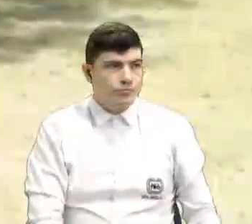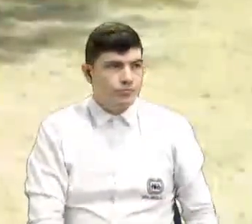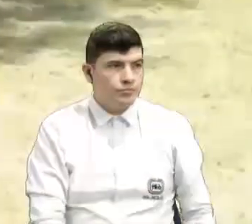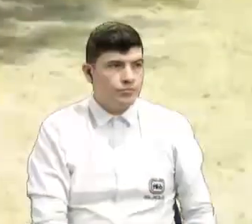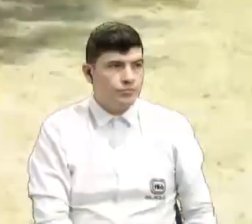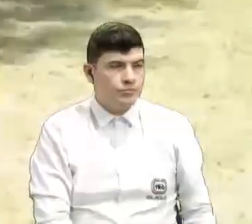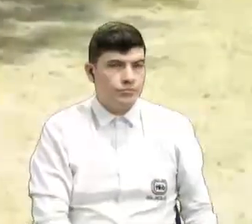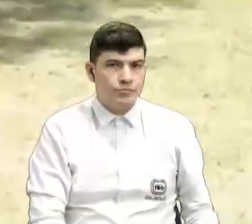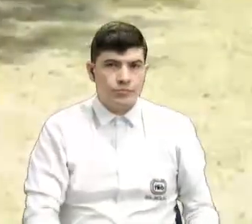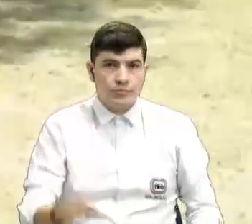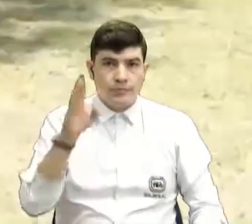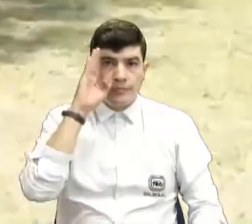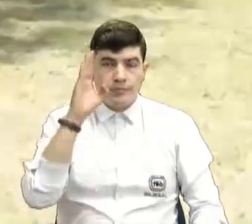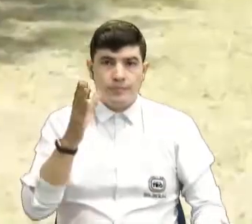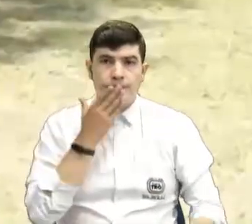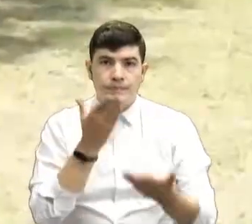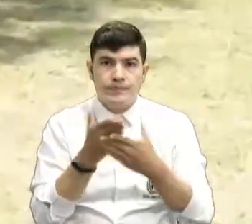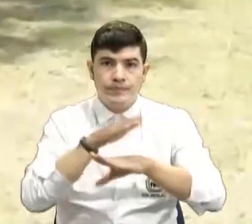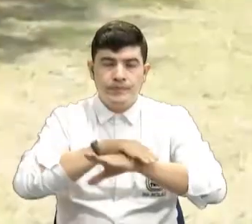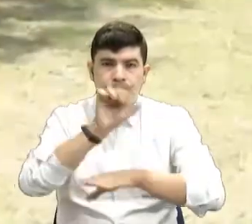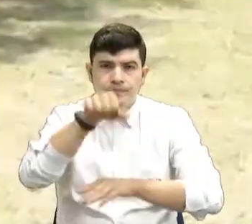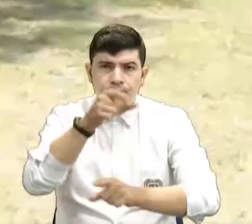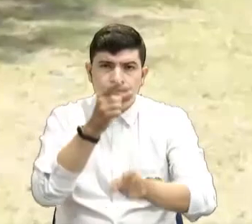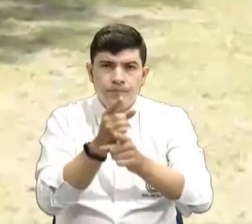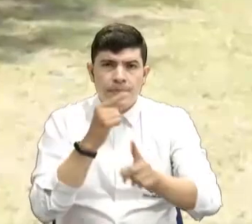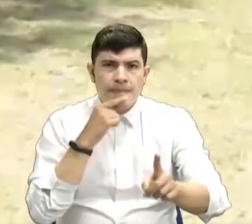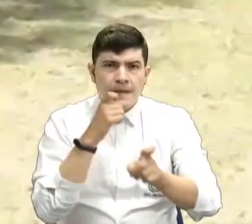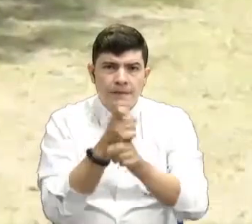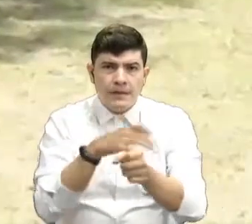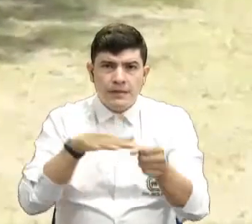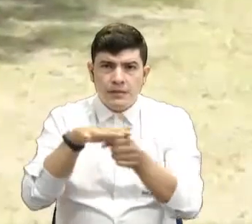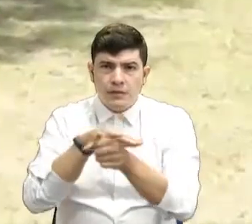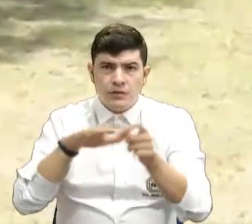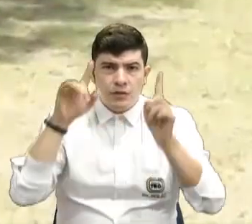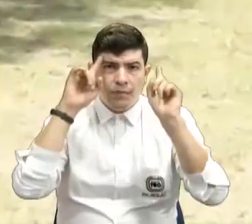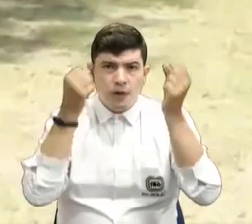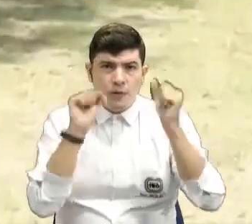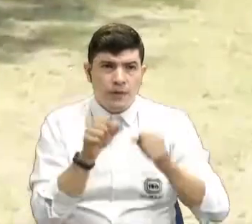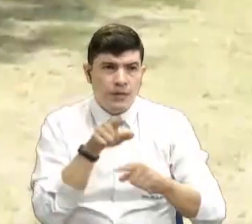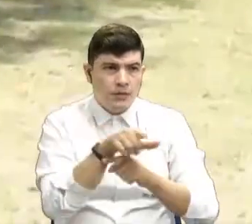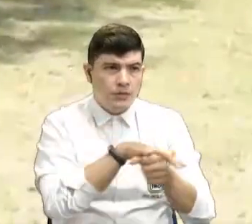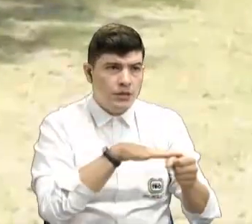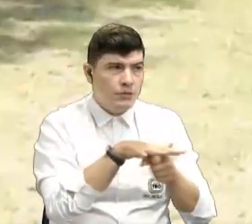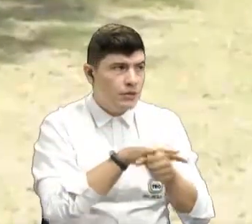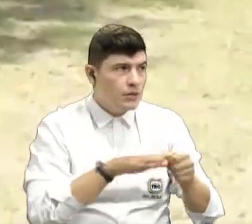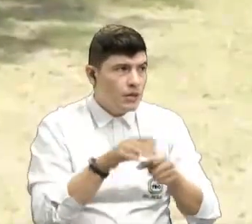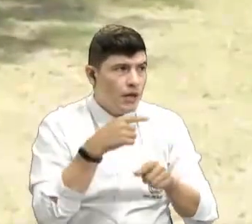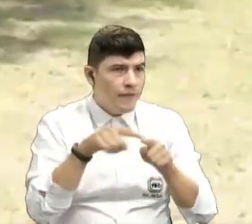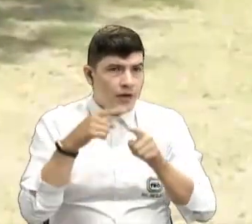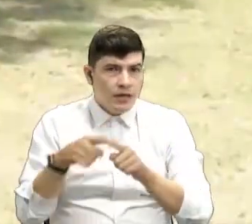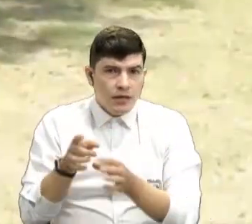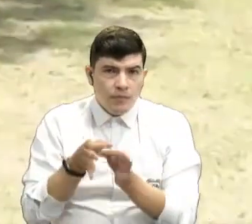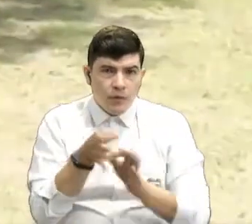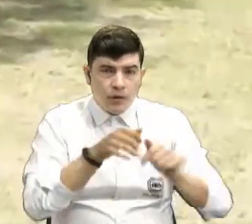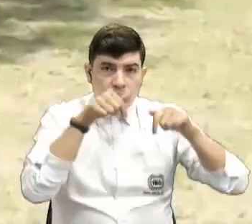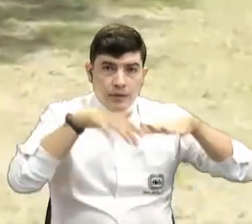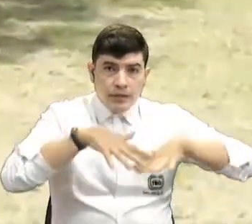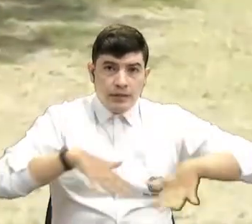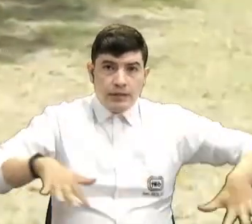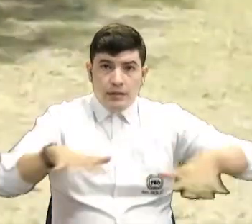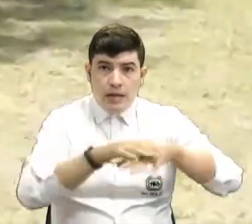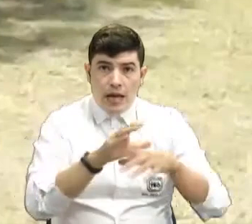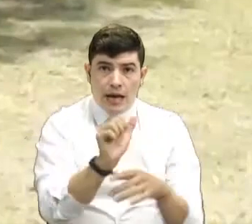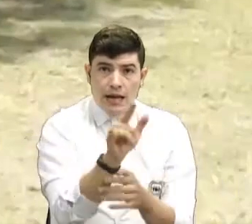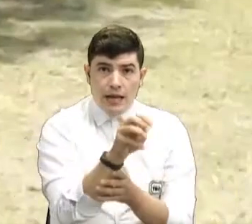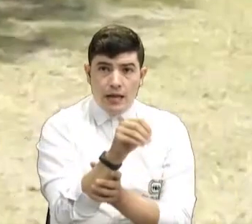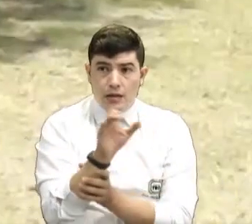Así es, muy buenas tardes. Pues vea, son bastante preocupantes los hechos delincuenciales que se vienen registrando en varios municipios de la región del Catatumbo. En el municipio del